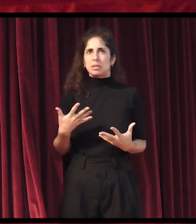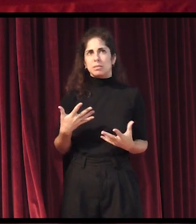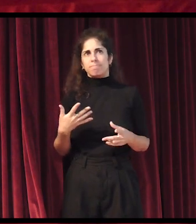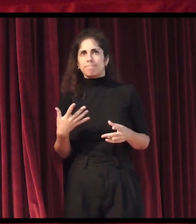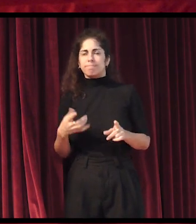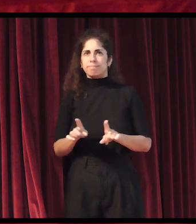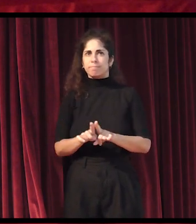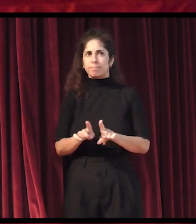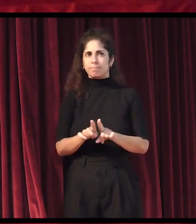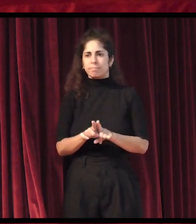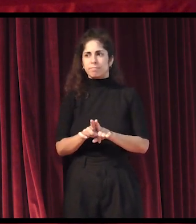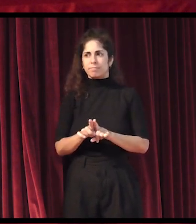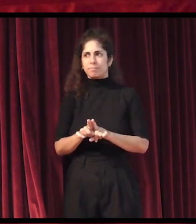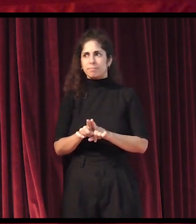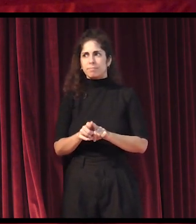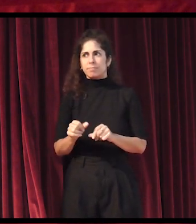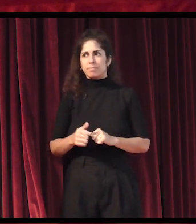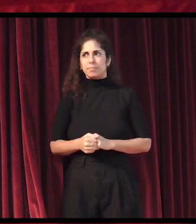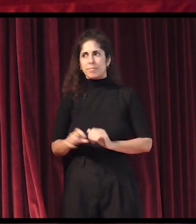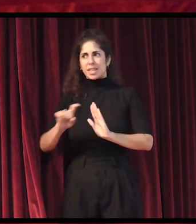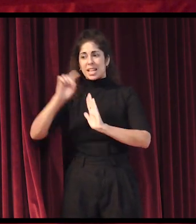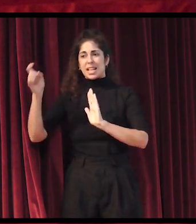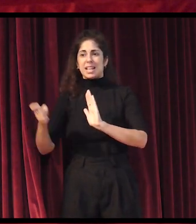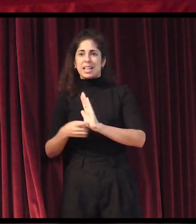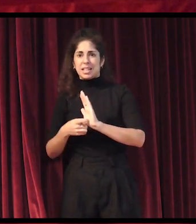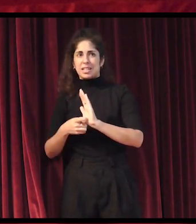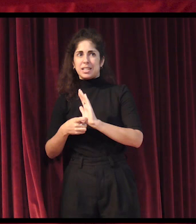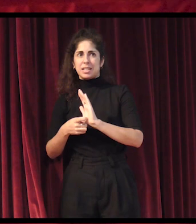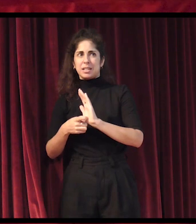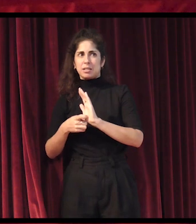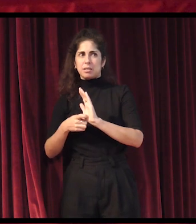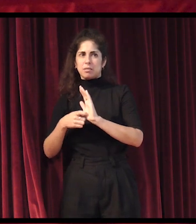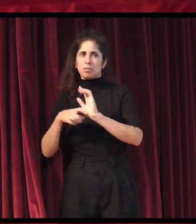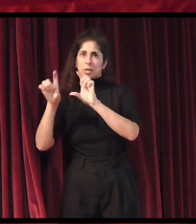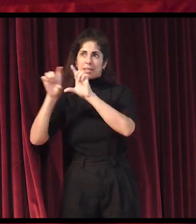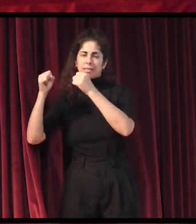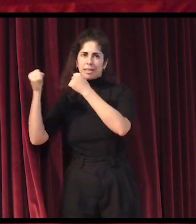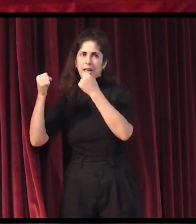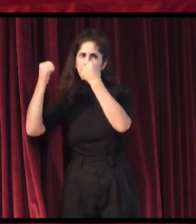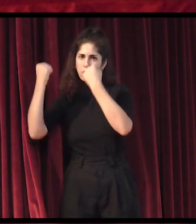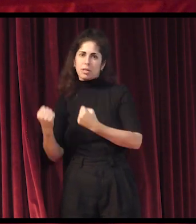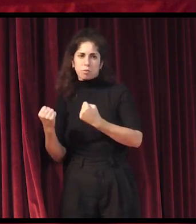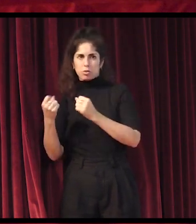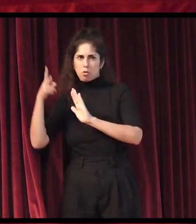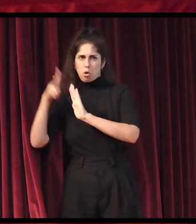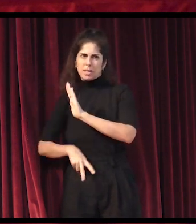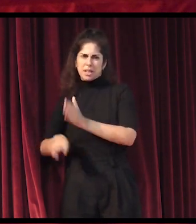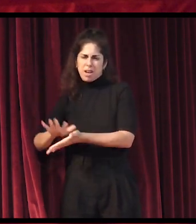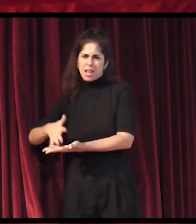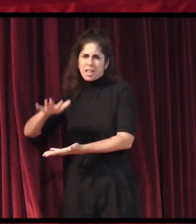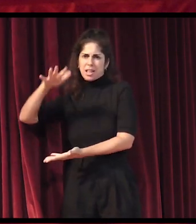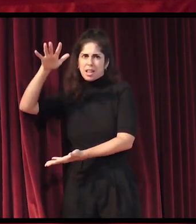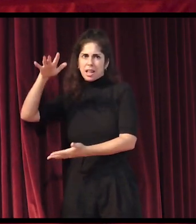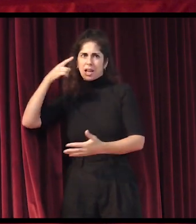colisiona con el derecho de un ente tan poderoso como es, con una normativa tan poderosa como es la FIFA,